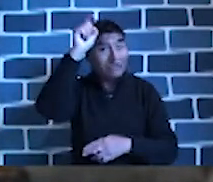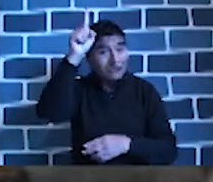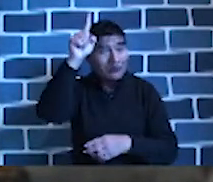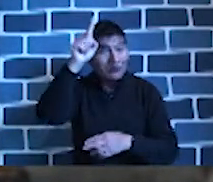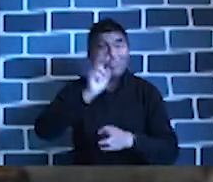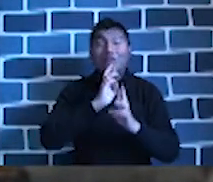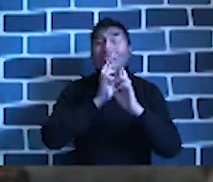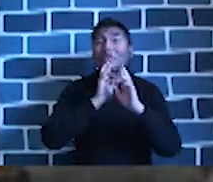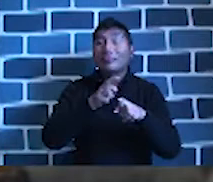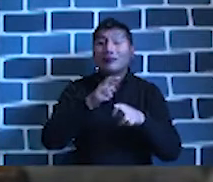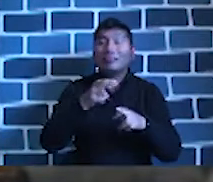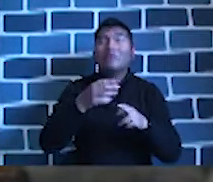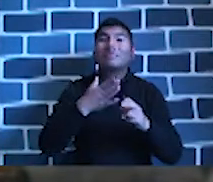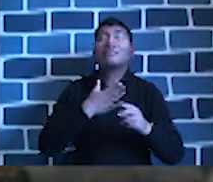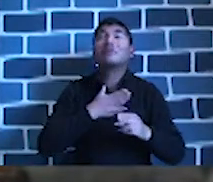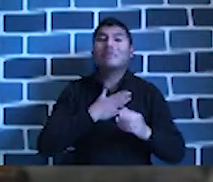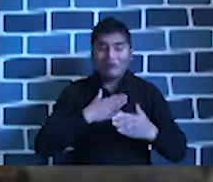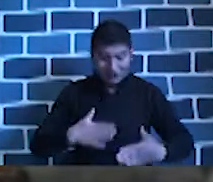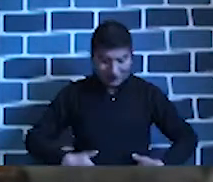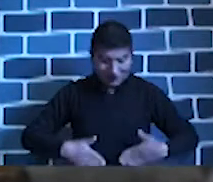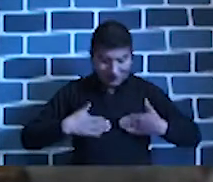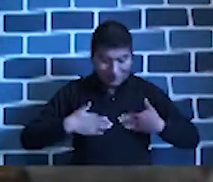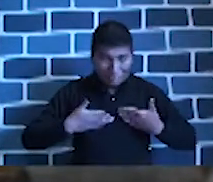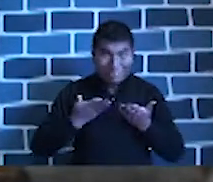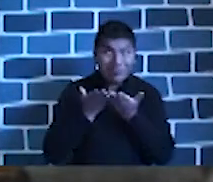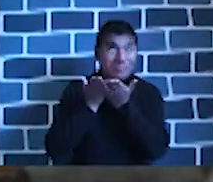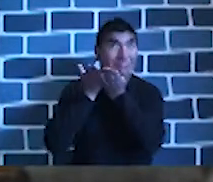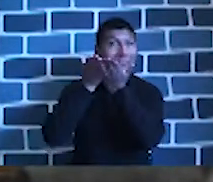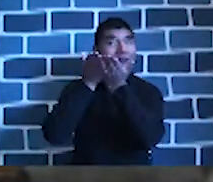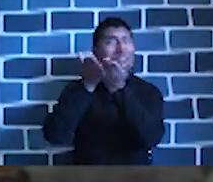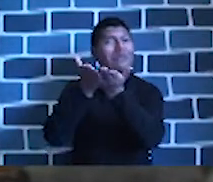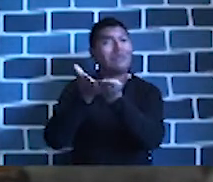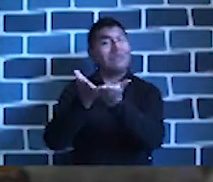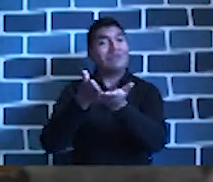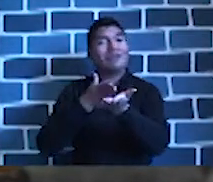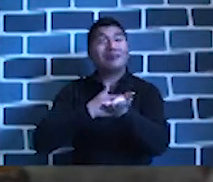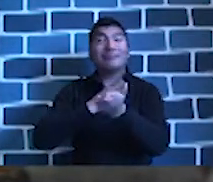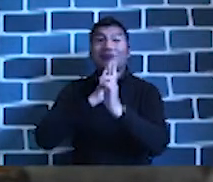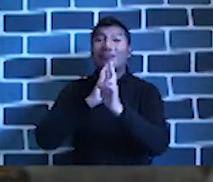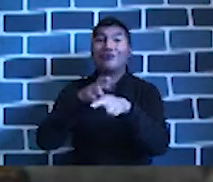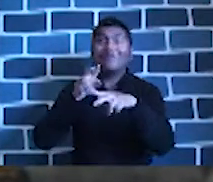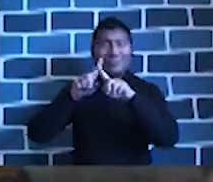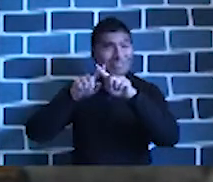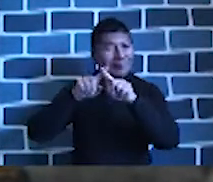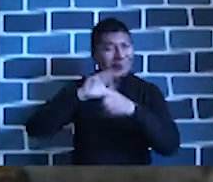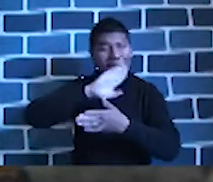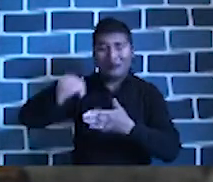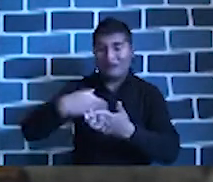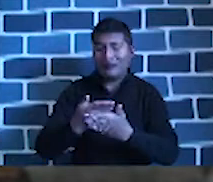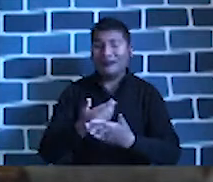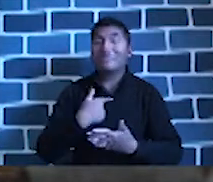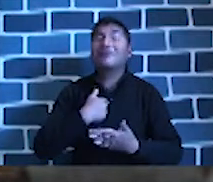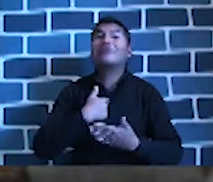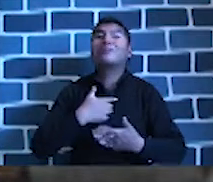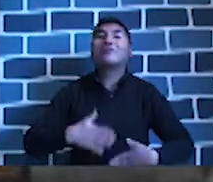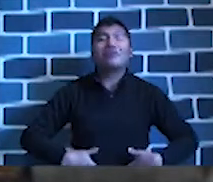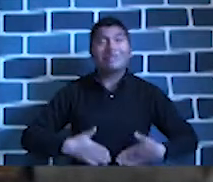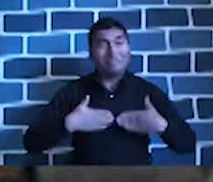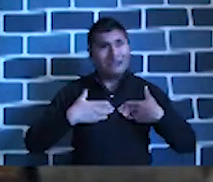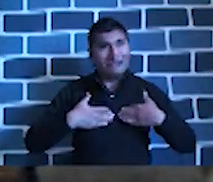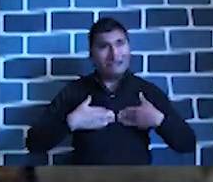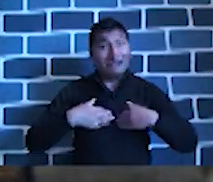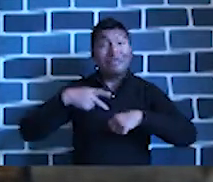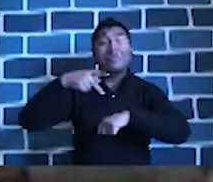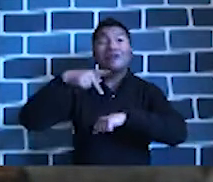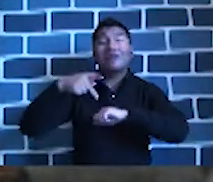la respuesta es mi vida. De la respuesta que doy depende toda mi vida. Como